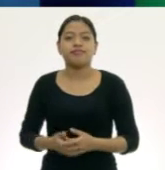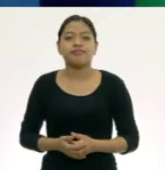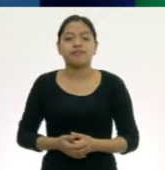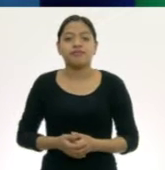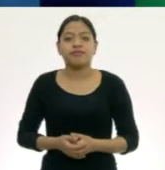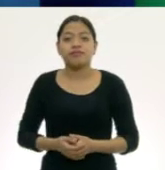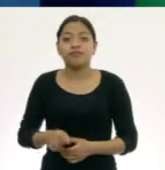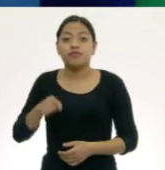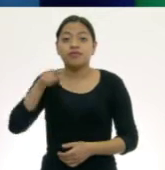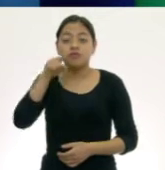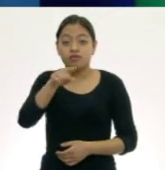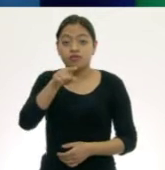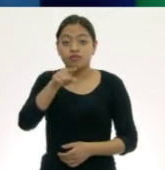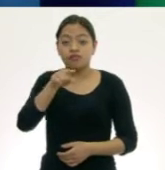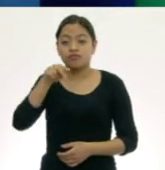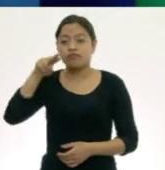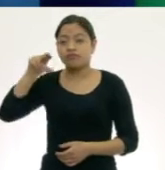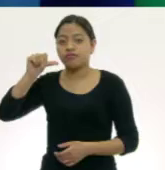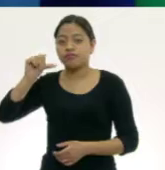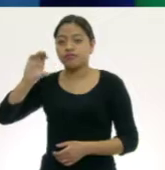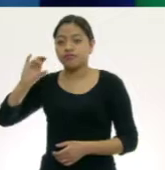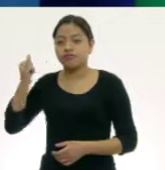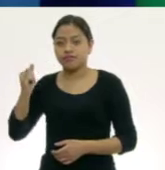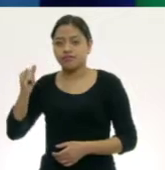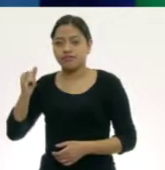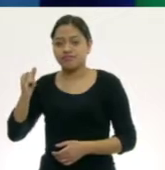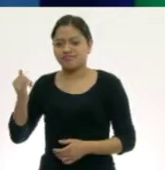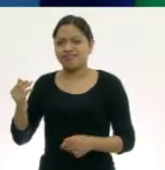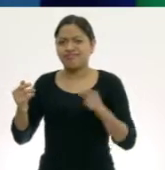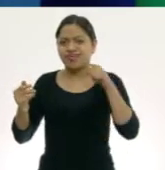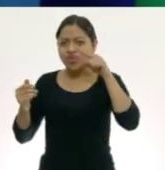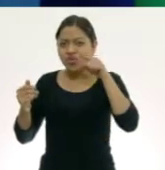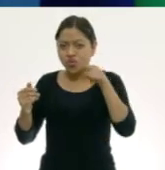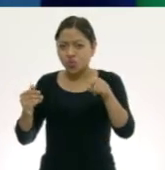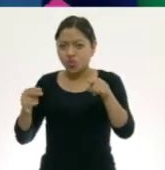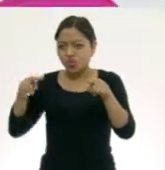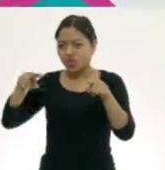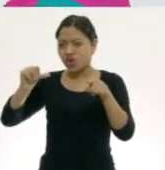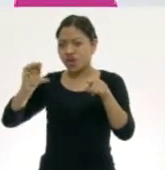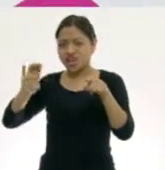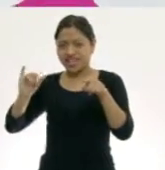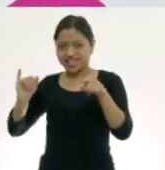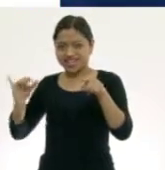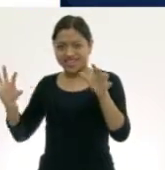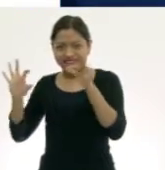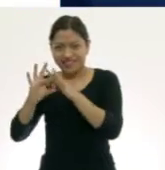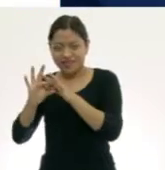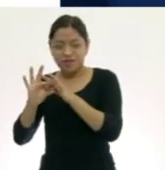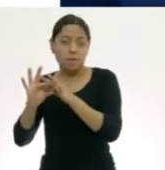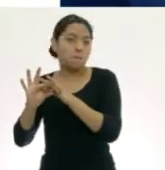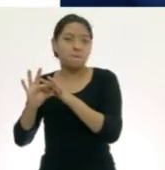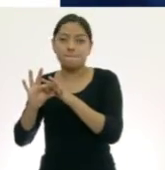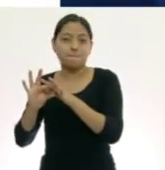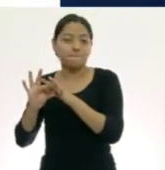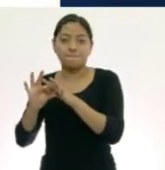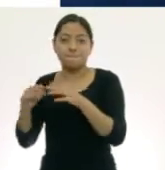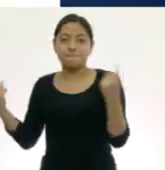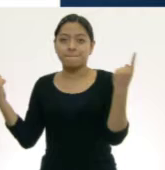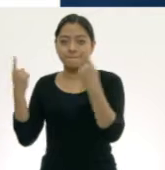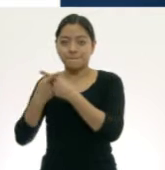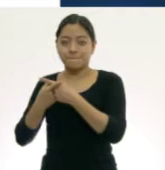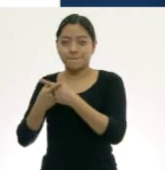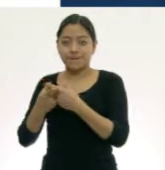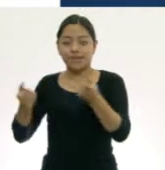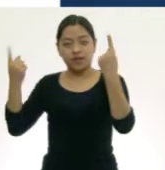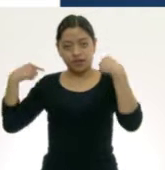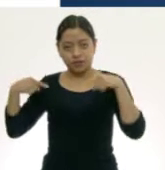tú nací en abril de 2009. ¿Crees que habría concordancia? No habría concordancia. No habría concordancia. En